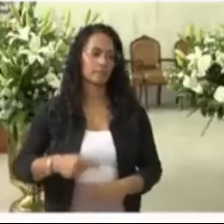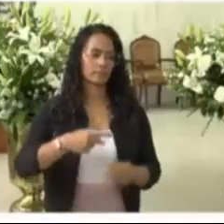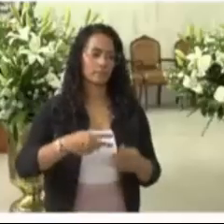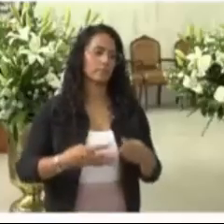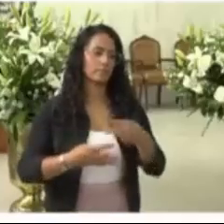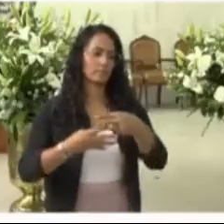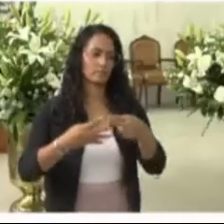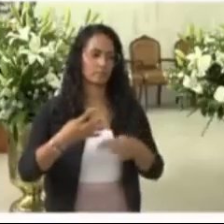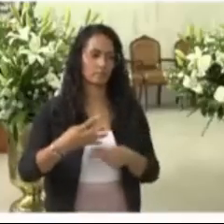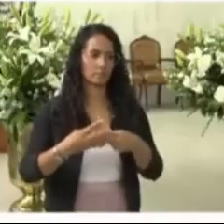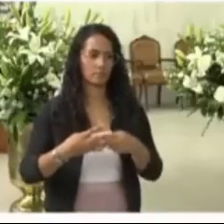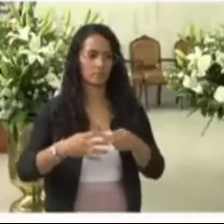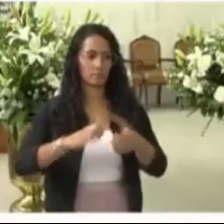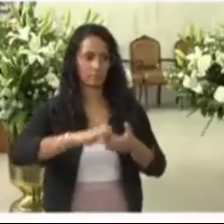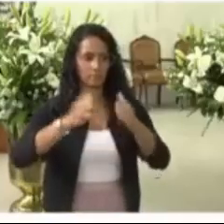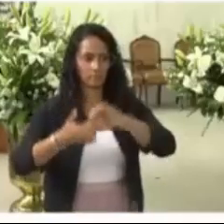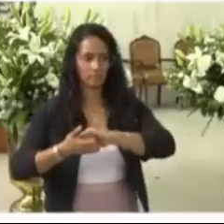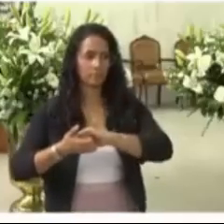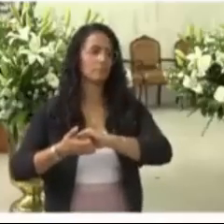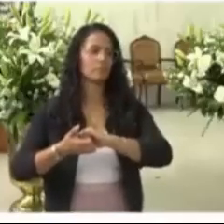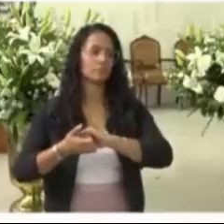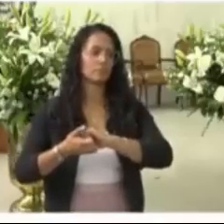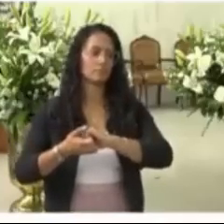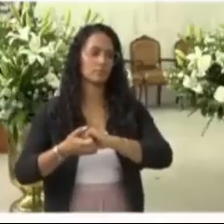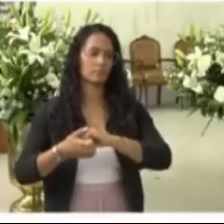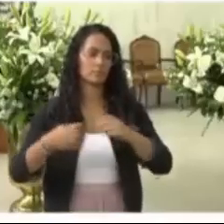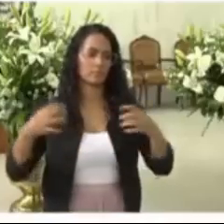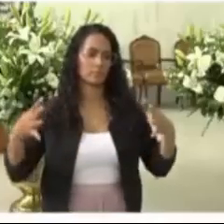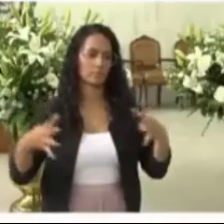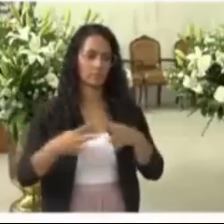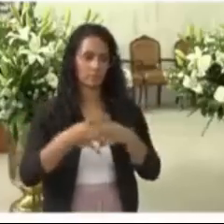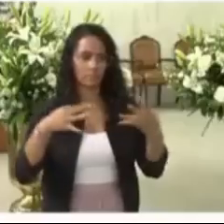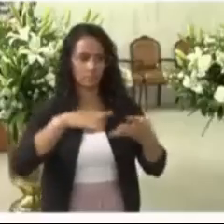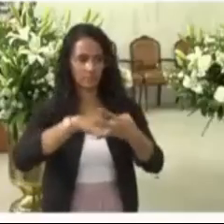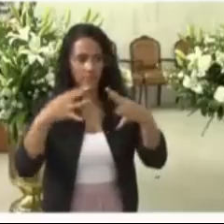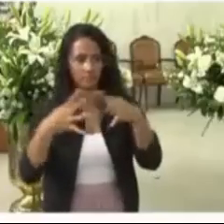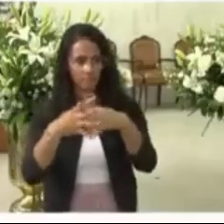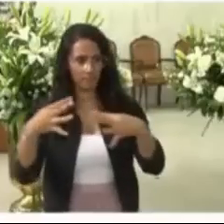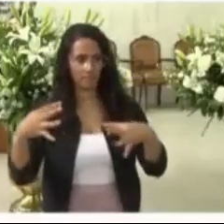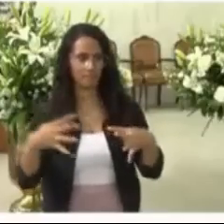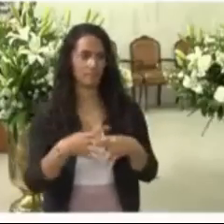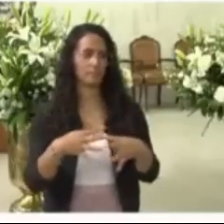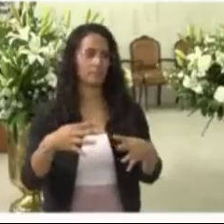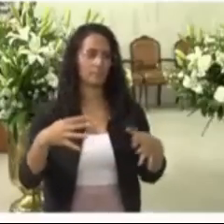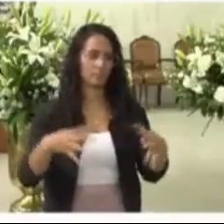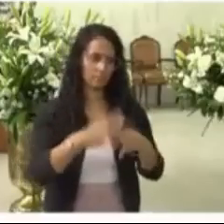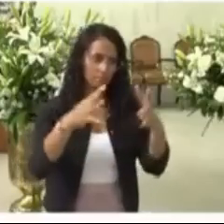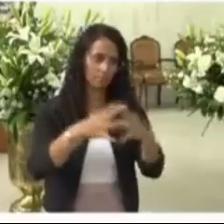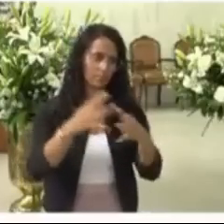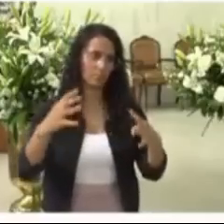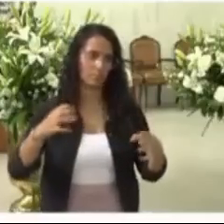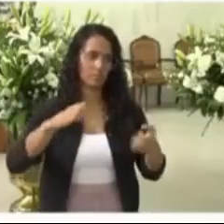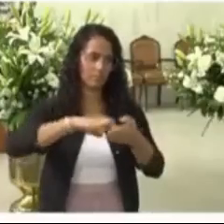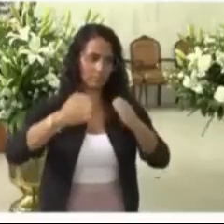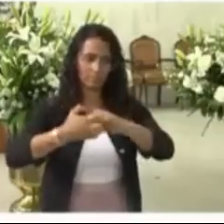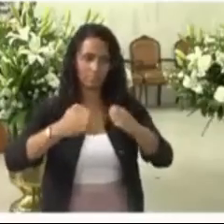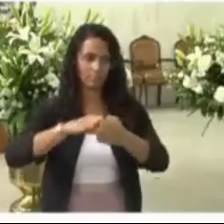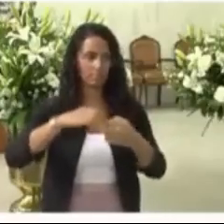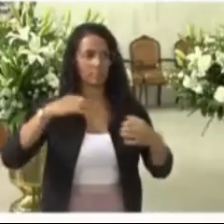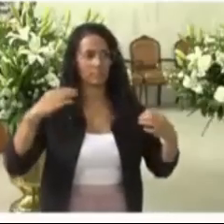Edom y los de Asiria, se pelearon unos contra otros, de tal manera que no quedó